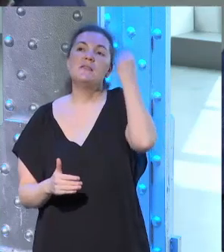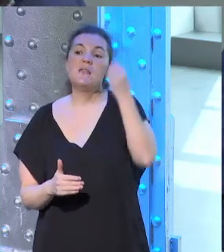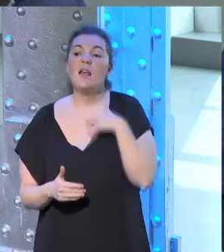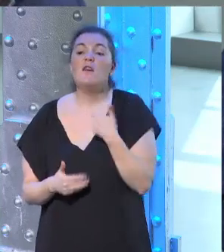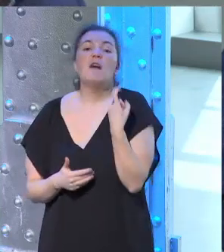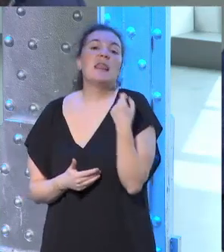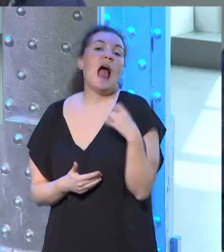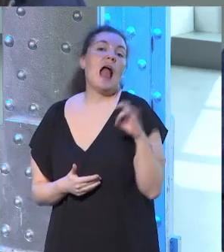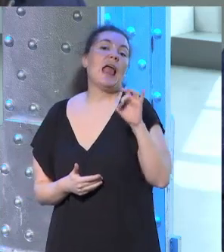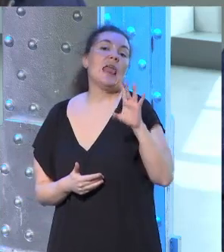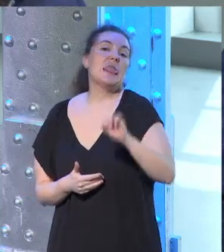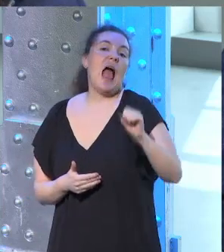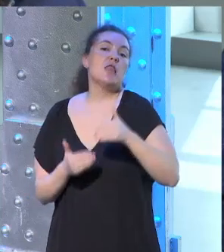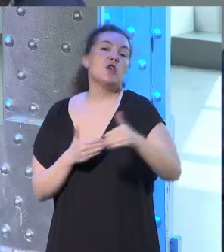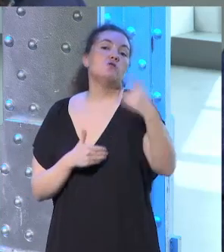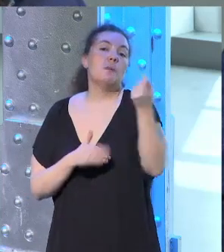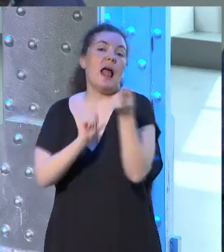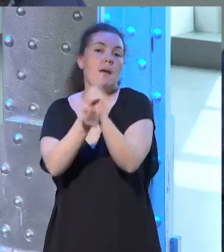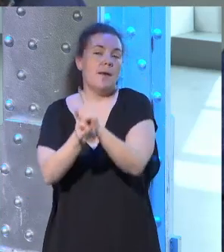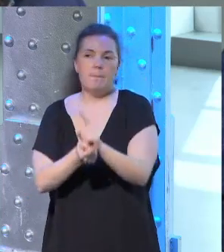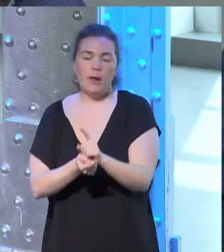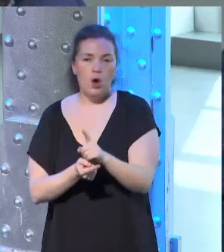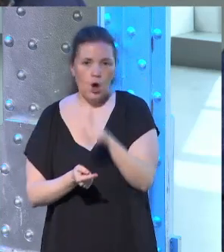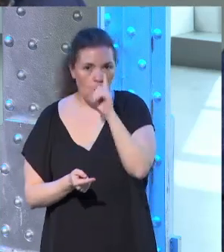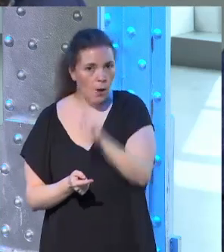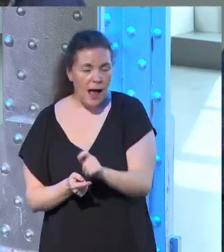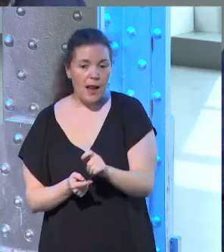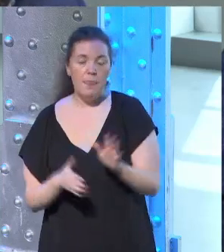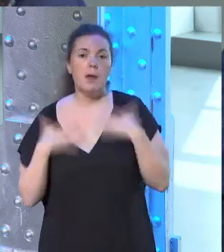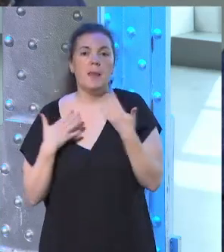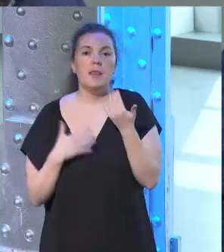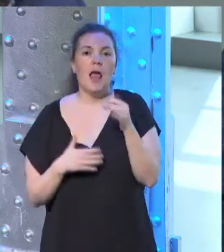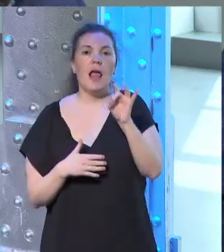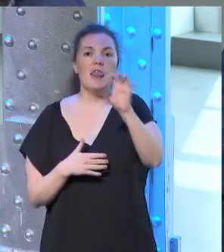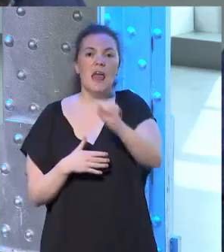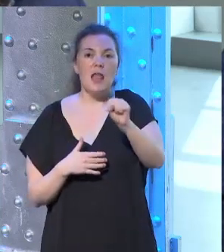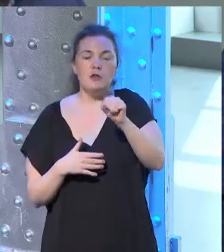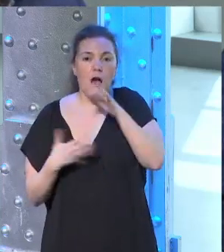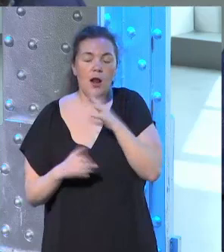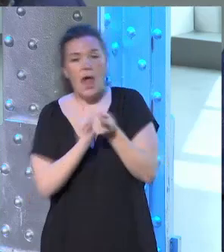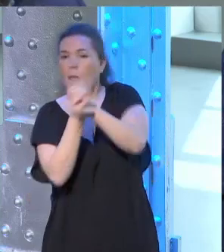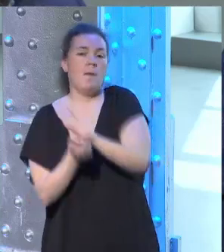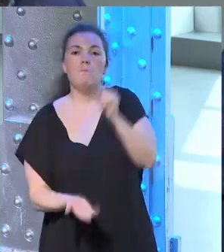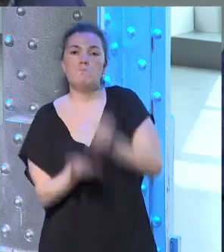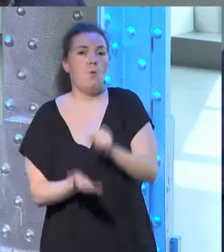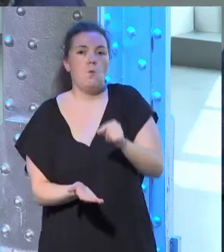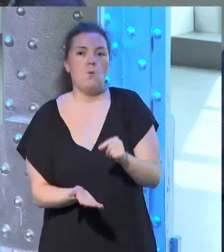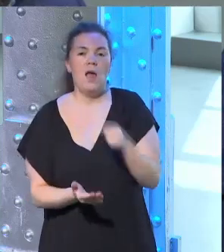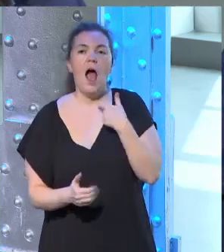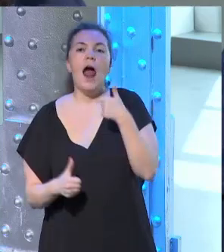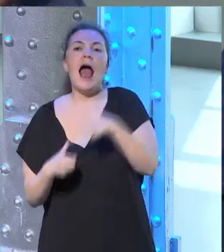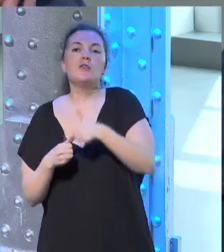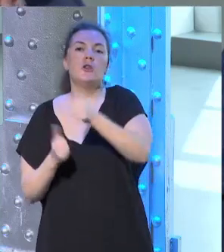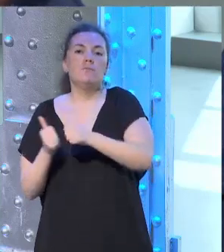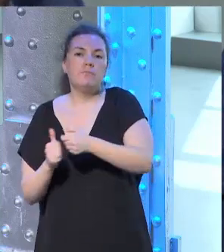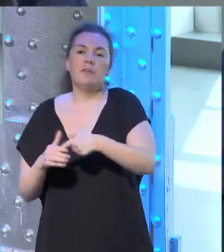15 años para cambiar, pero claro, no van a llegar 15 años y de repente vamos a pasar del modelo actual a decir, bueno, pues ahora ya dejamos de consumir combustibles